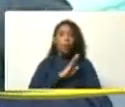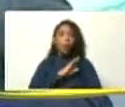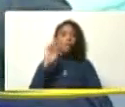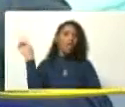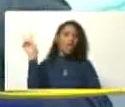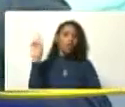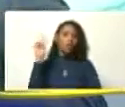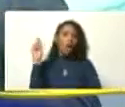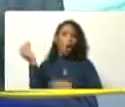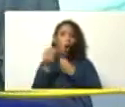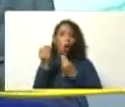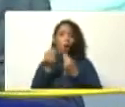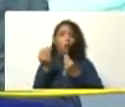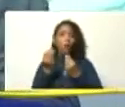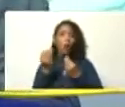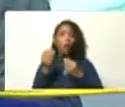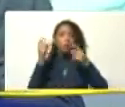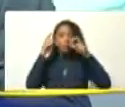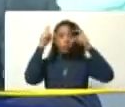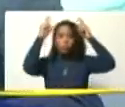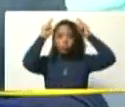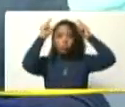venezolano, como Simón Rodríguez lo